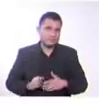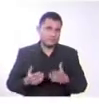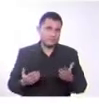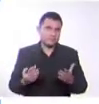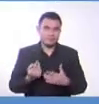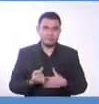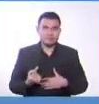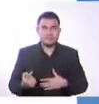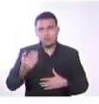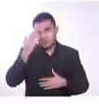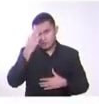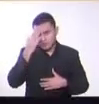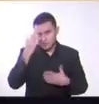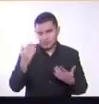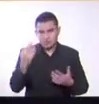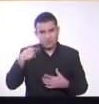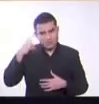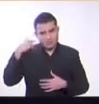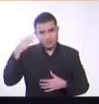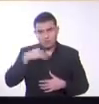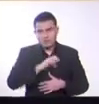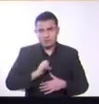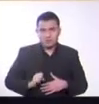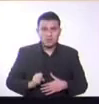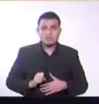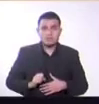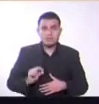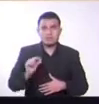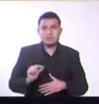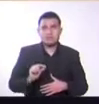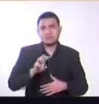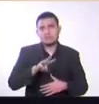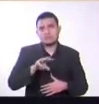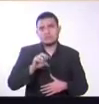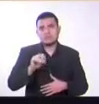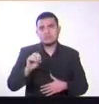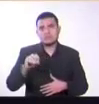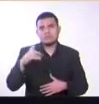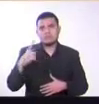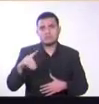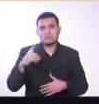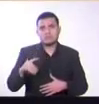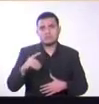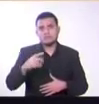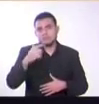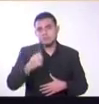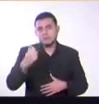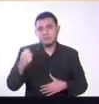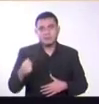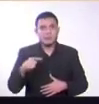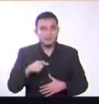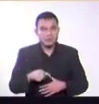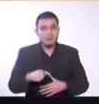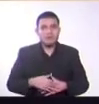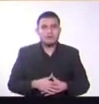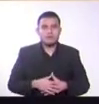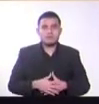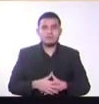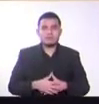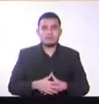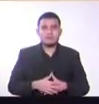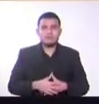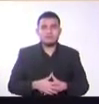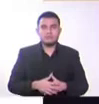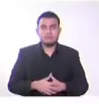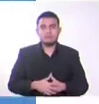el ingreso, el salario mínimo ronda más o menos los $300 de ingreso al mes, ¿verdad? Esas son las características del contribuyente número 1.